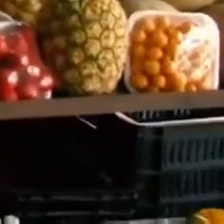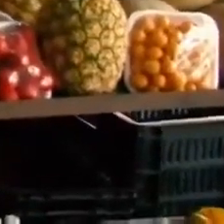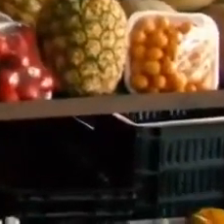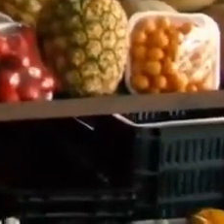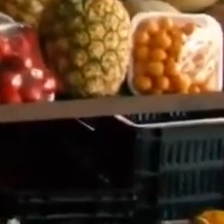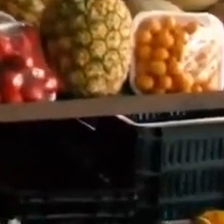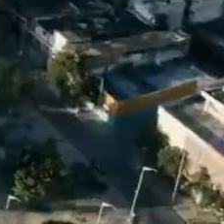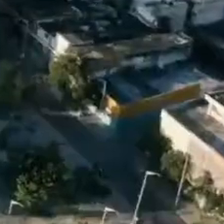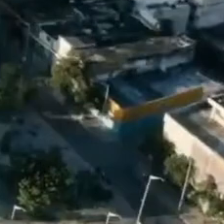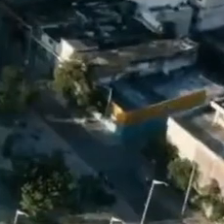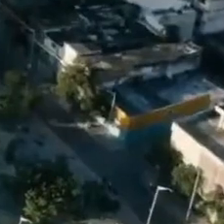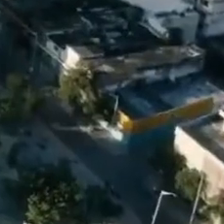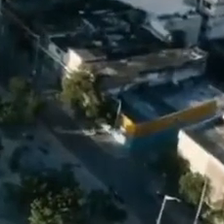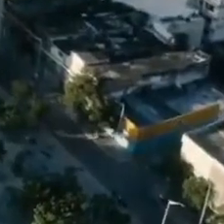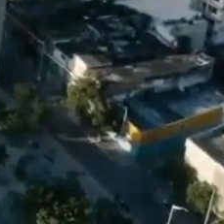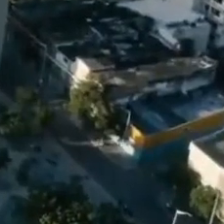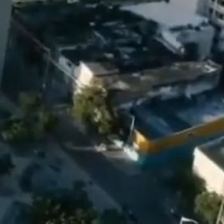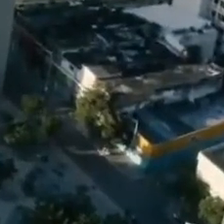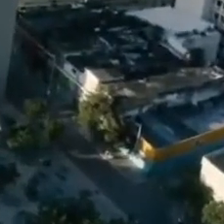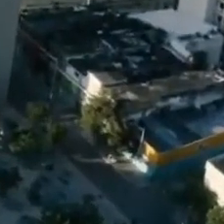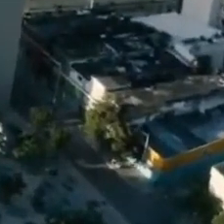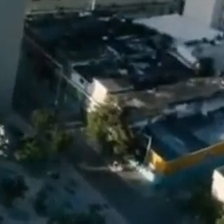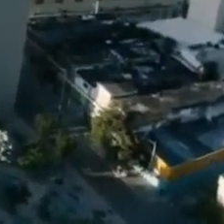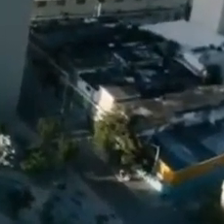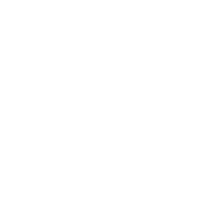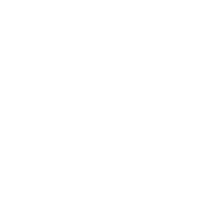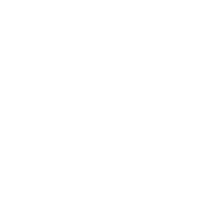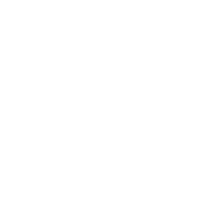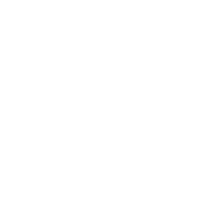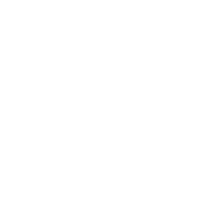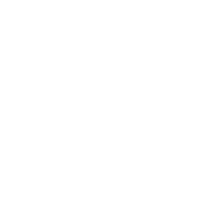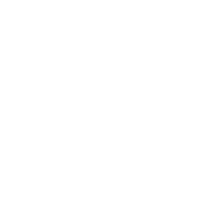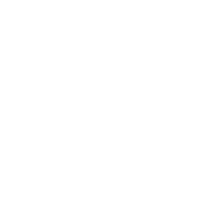sector de la ciudad que merece toda nuestra atención.